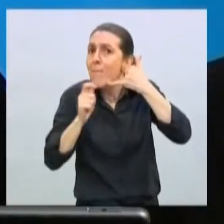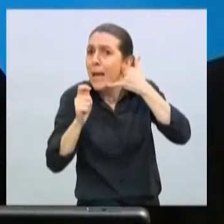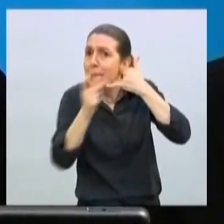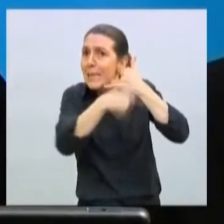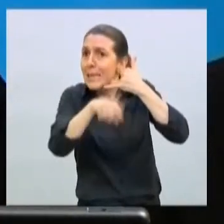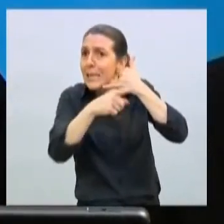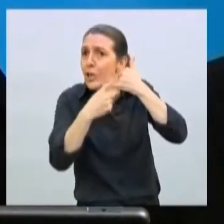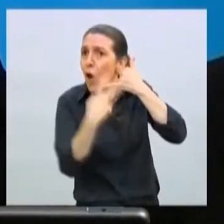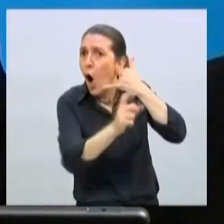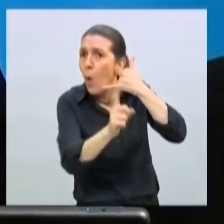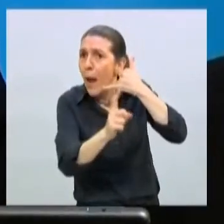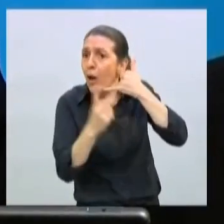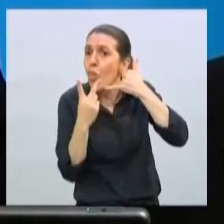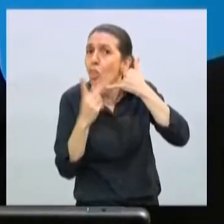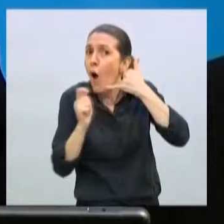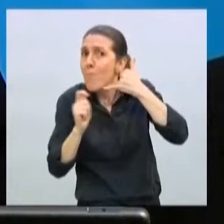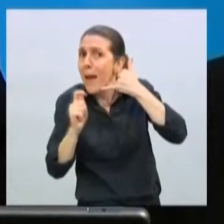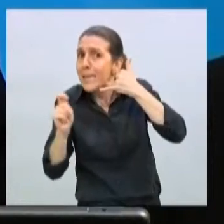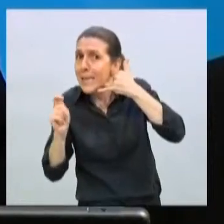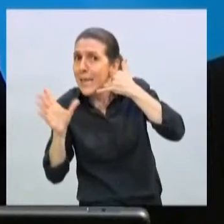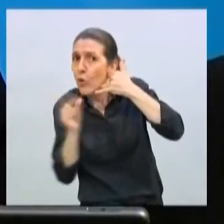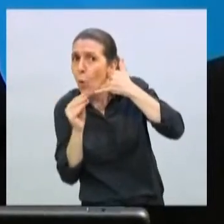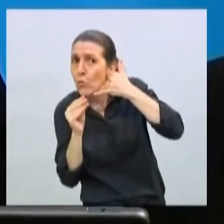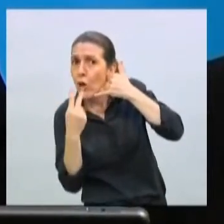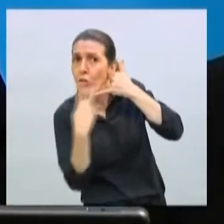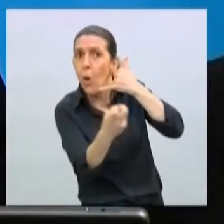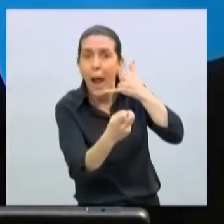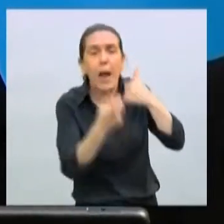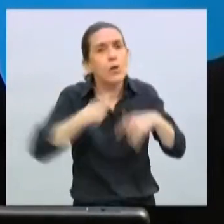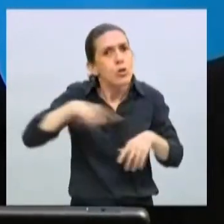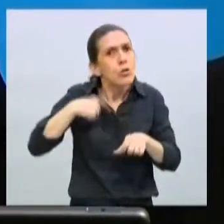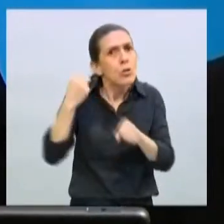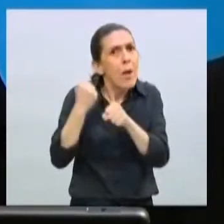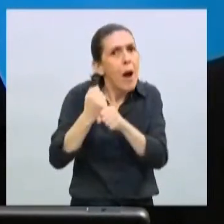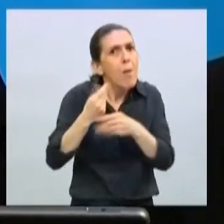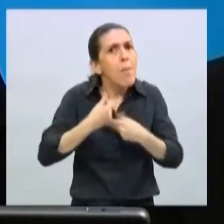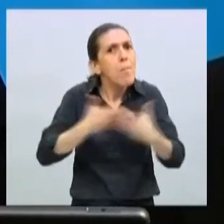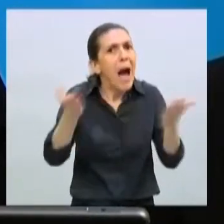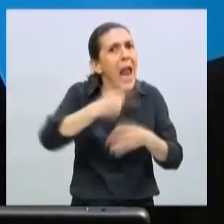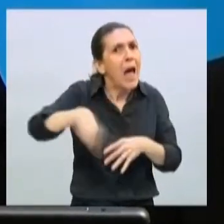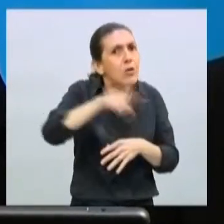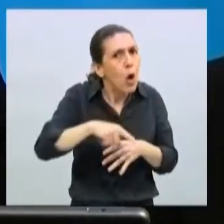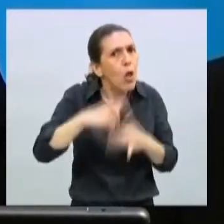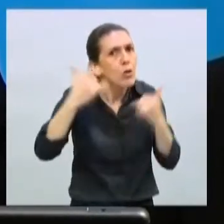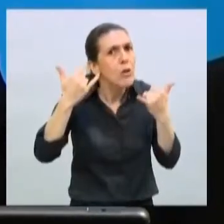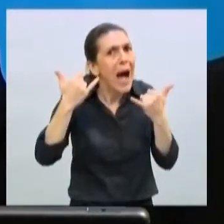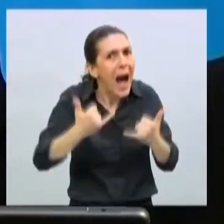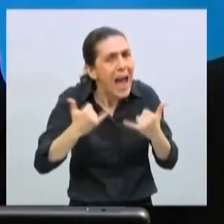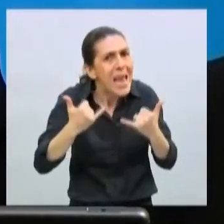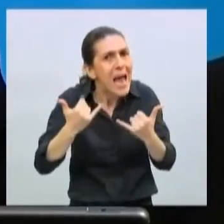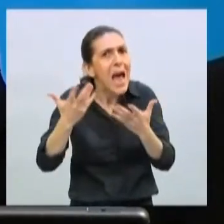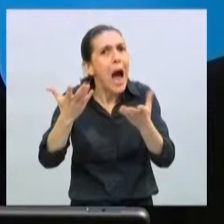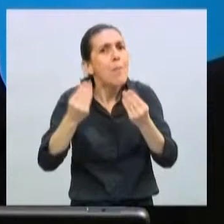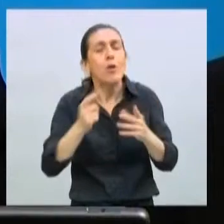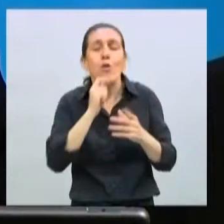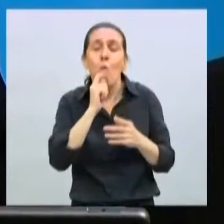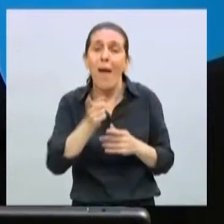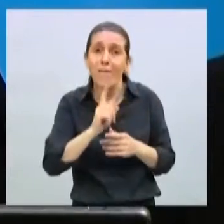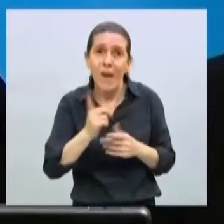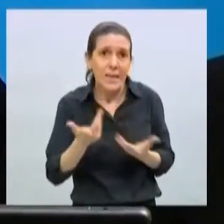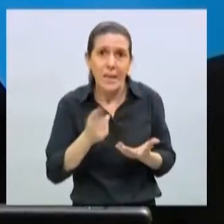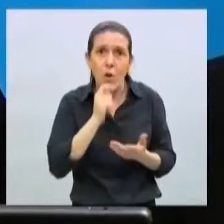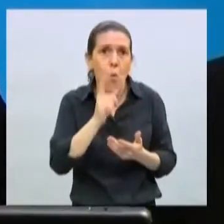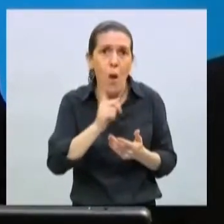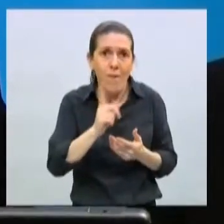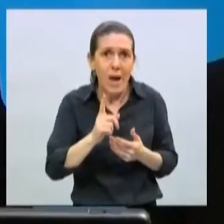IFE. Nosotros estamos trabajando para que todos tengan el apoyo que el Estado necesita. No es fácil, no es